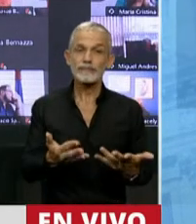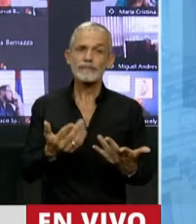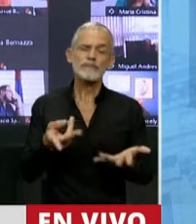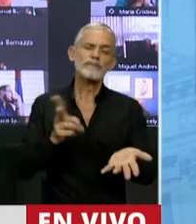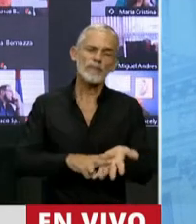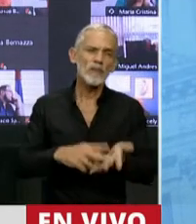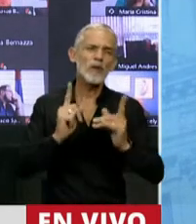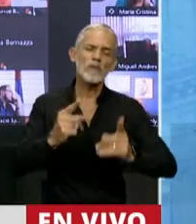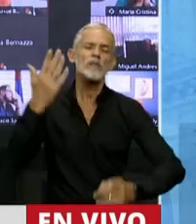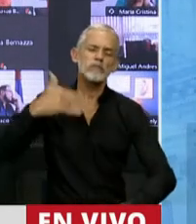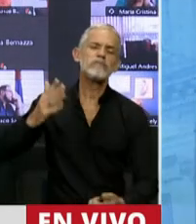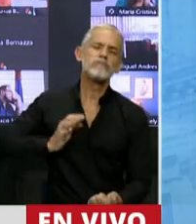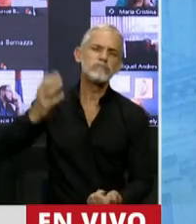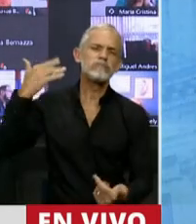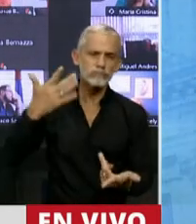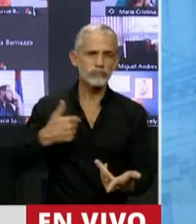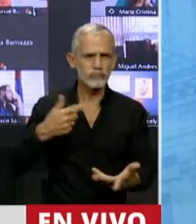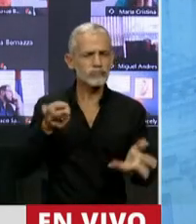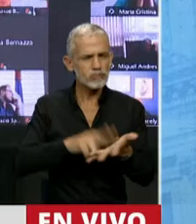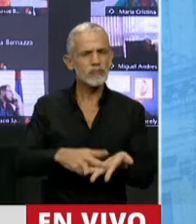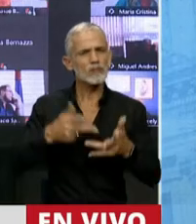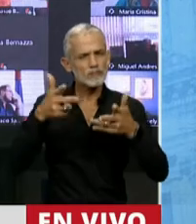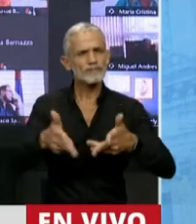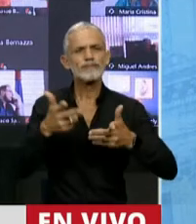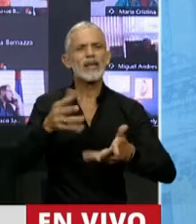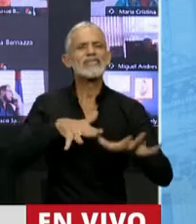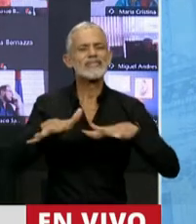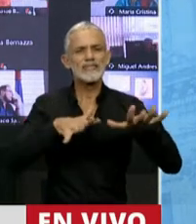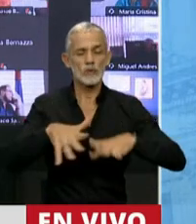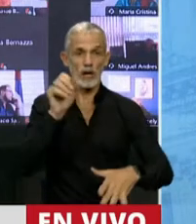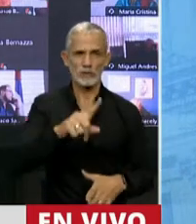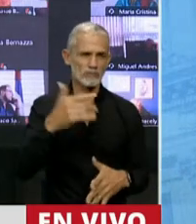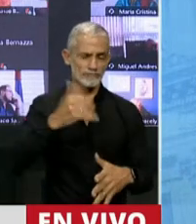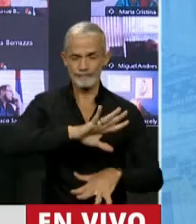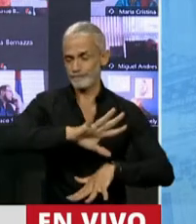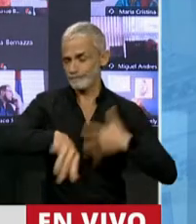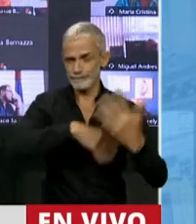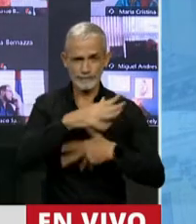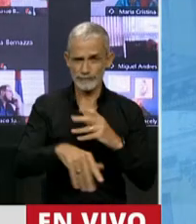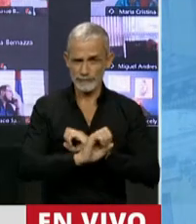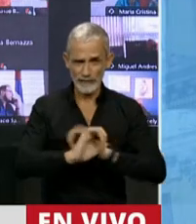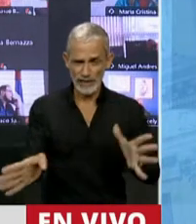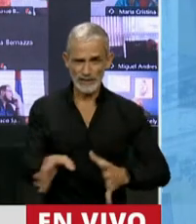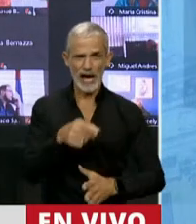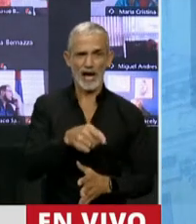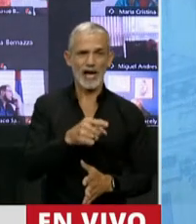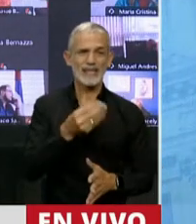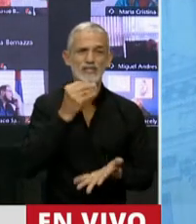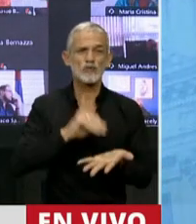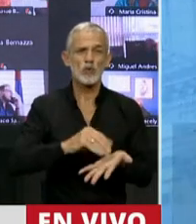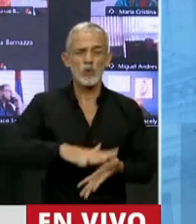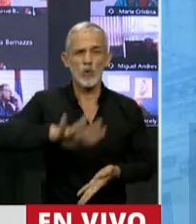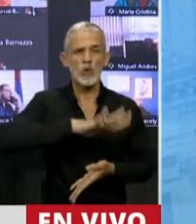repita lo que vengo diciendo hace muchísimo tiempo de la situación verdaderamente catastrófica que estamos atravesando los chubutenses